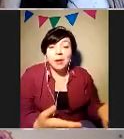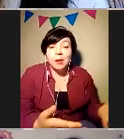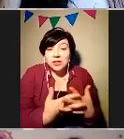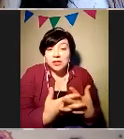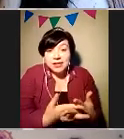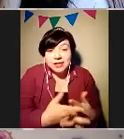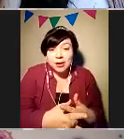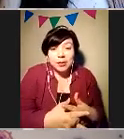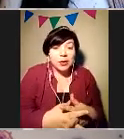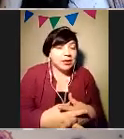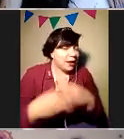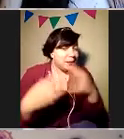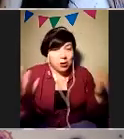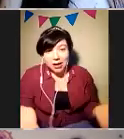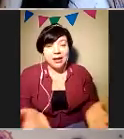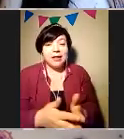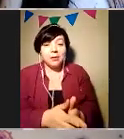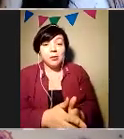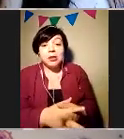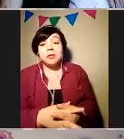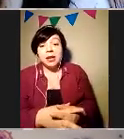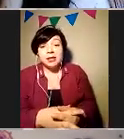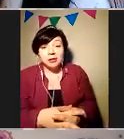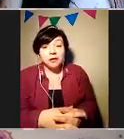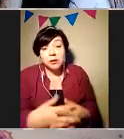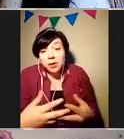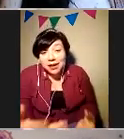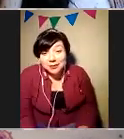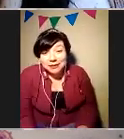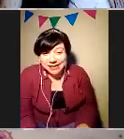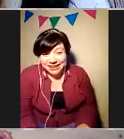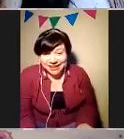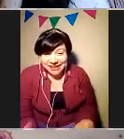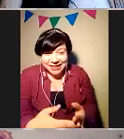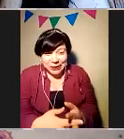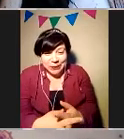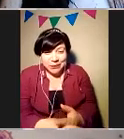Muchas veces envía, muchas veces esa ropa no está en la mejor calidad del mundo y termina siendo basura nuevamente.